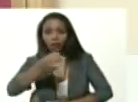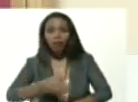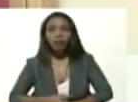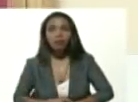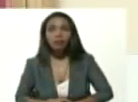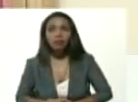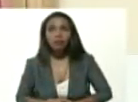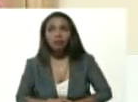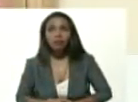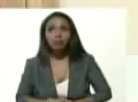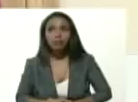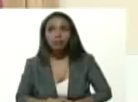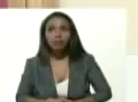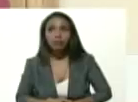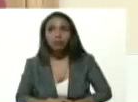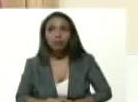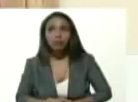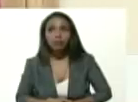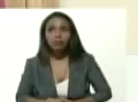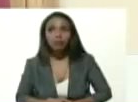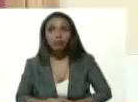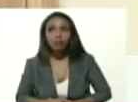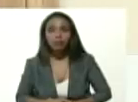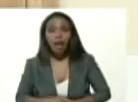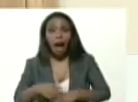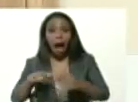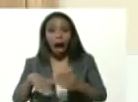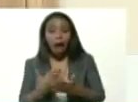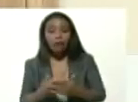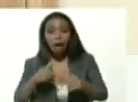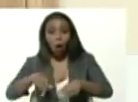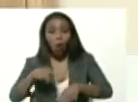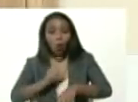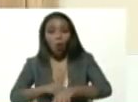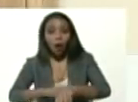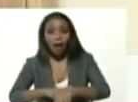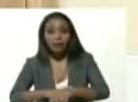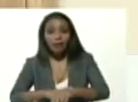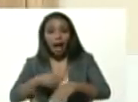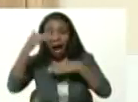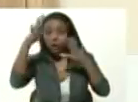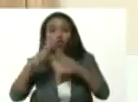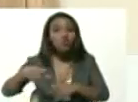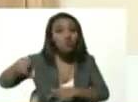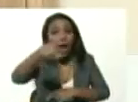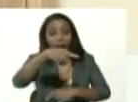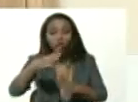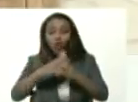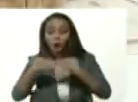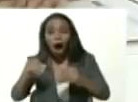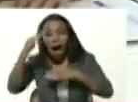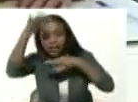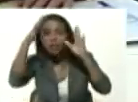¿Verdad? Sí. Bueno, a esta hora, atención, mundo. A esta hora,